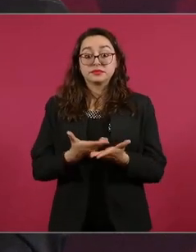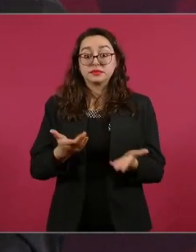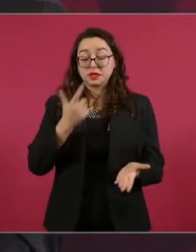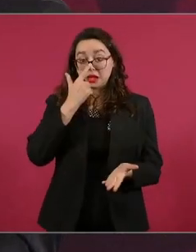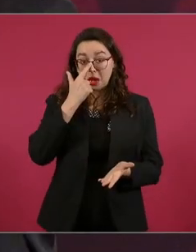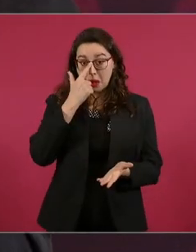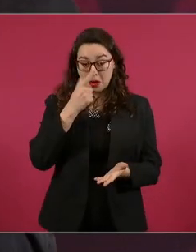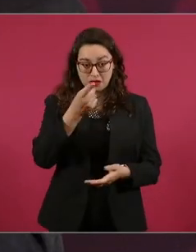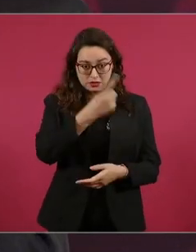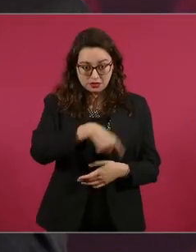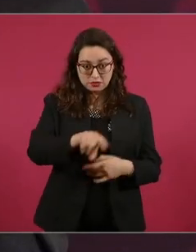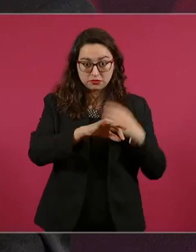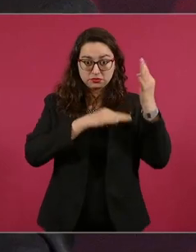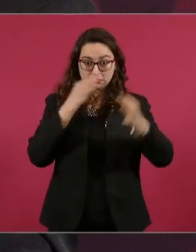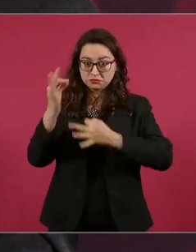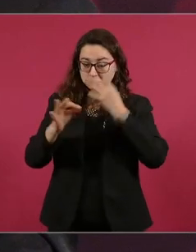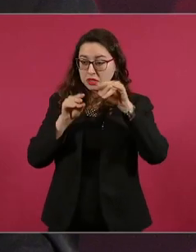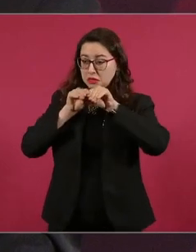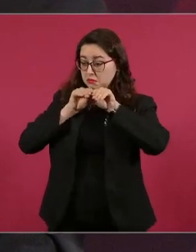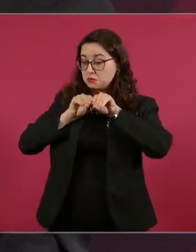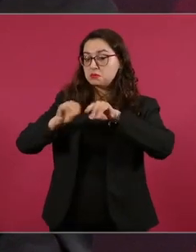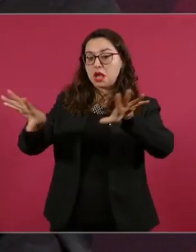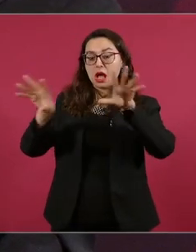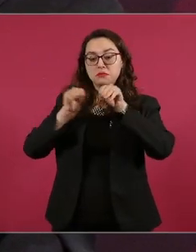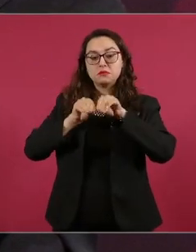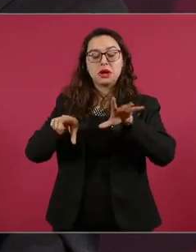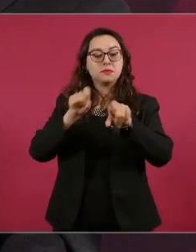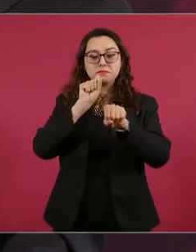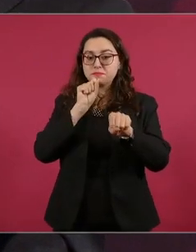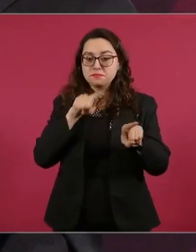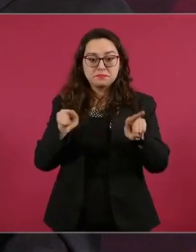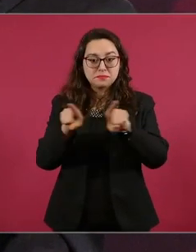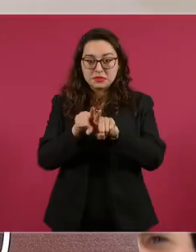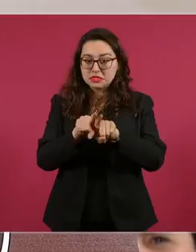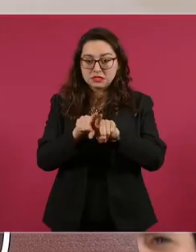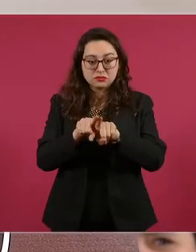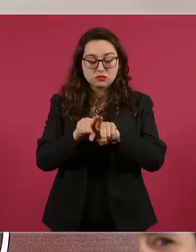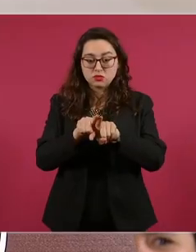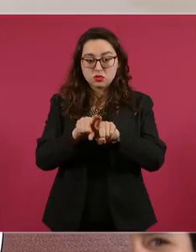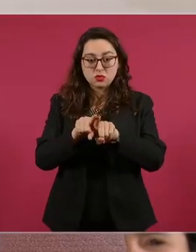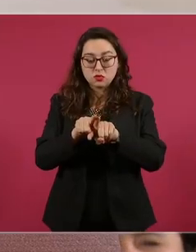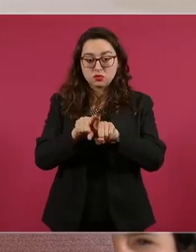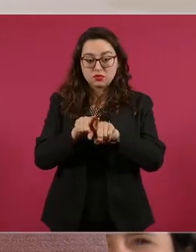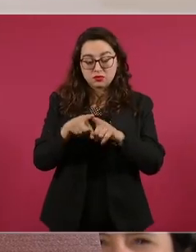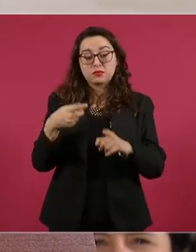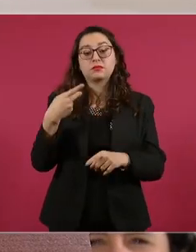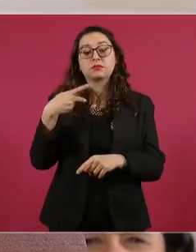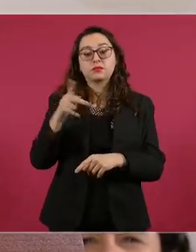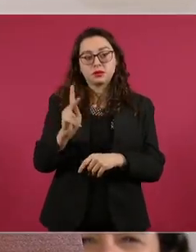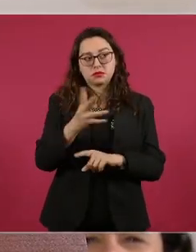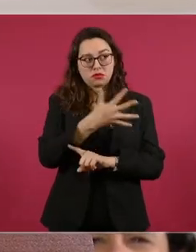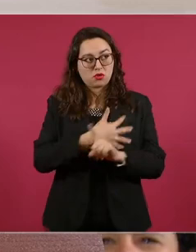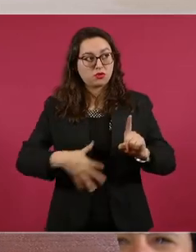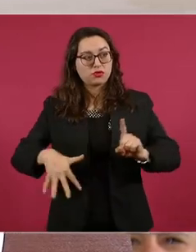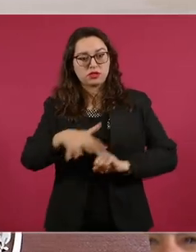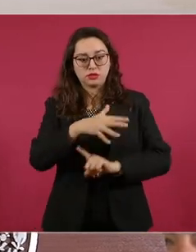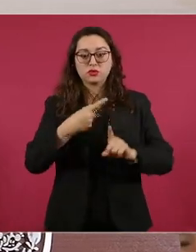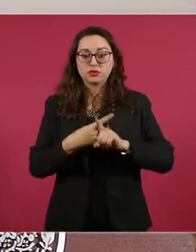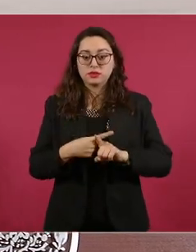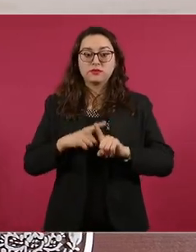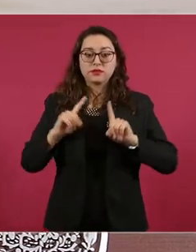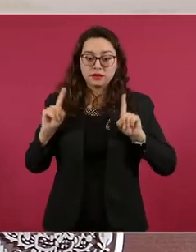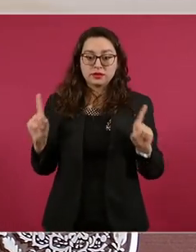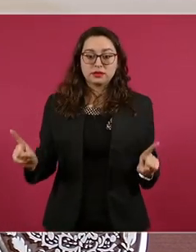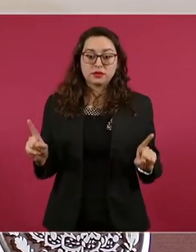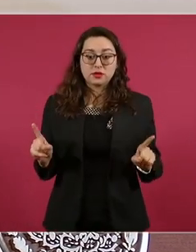es lo mismo, nada más que en otras circunstancias, porque ya han